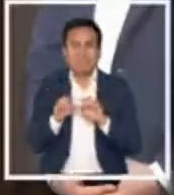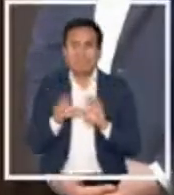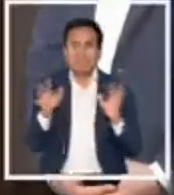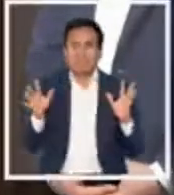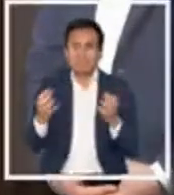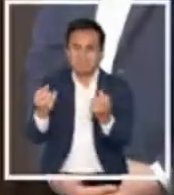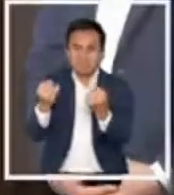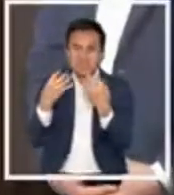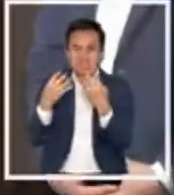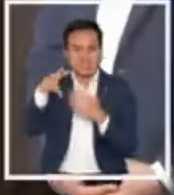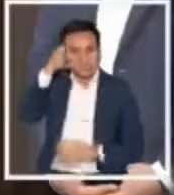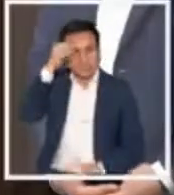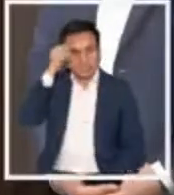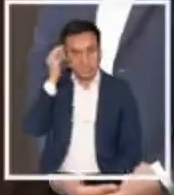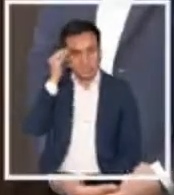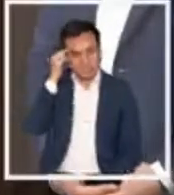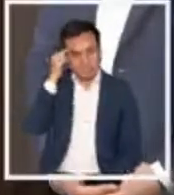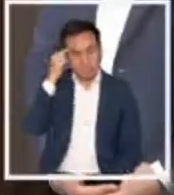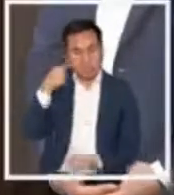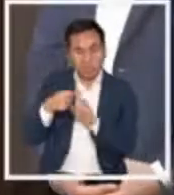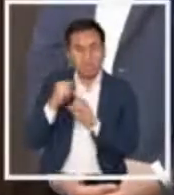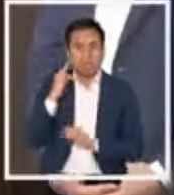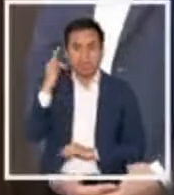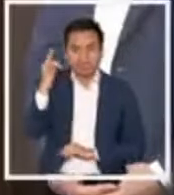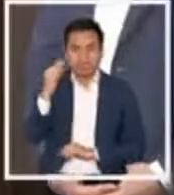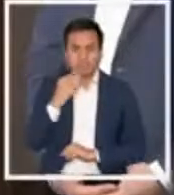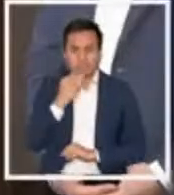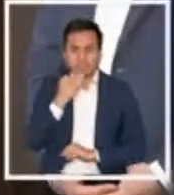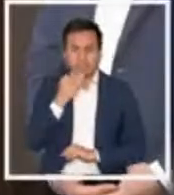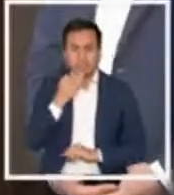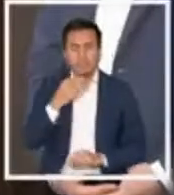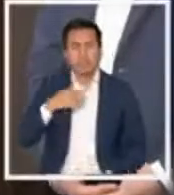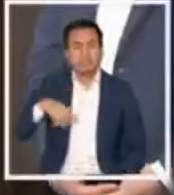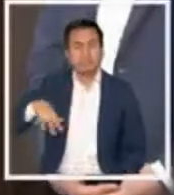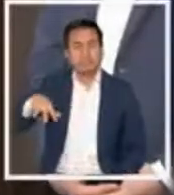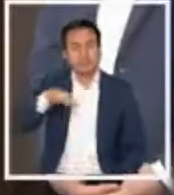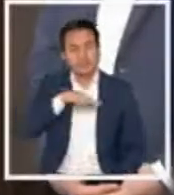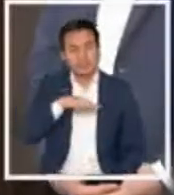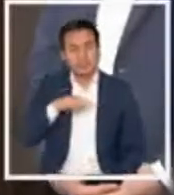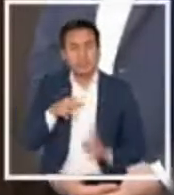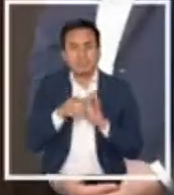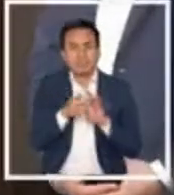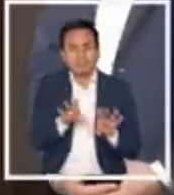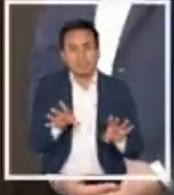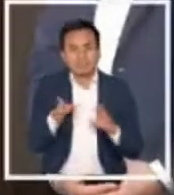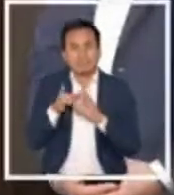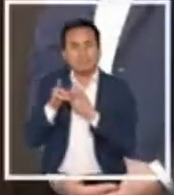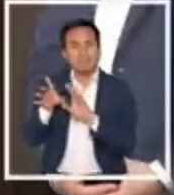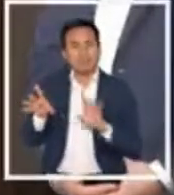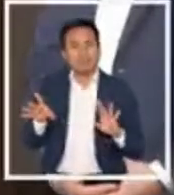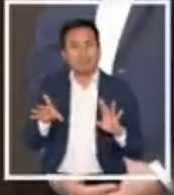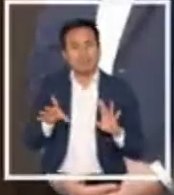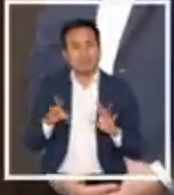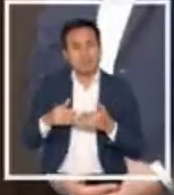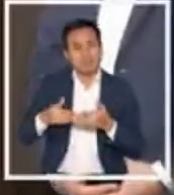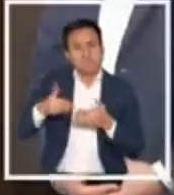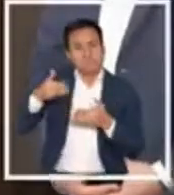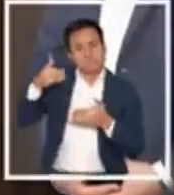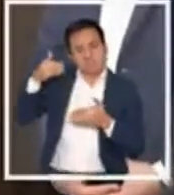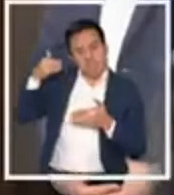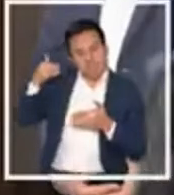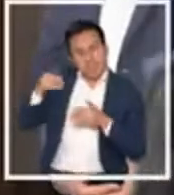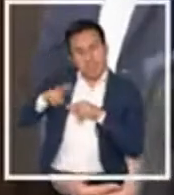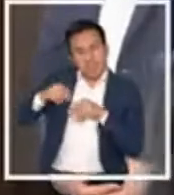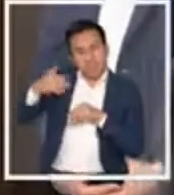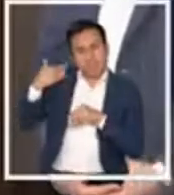de enseñanzas y de esperanzas también para nuestras democracias, viejas